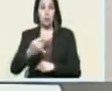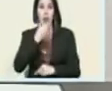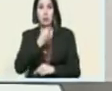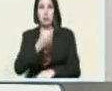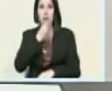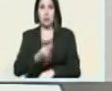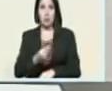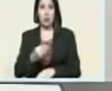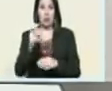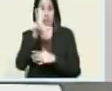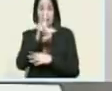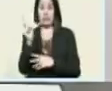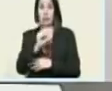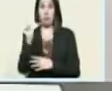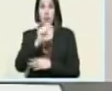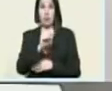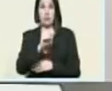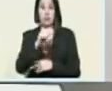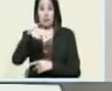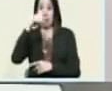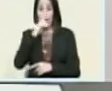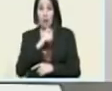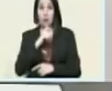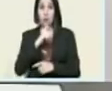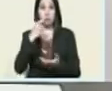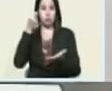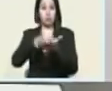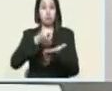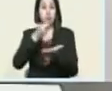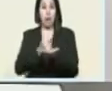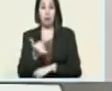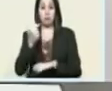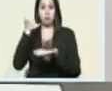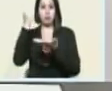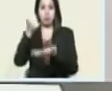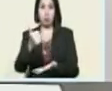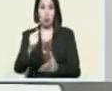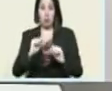el tercer mes. Correcto. Vamos a aplicarlo este año también a los pensionados, el tercer mes,